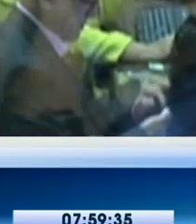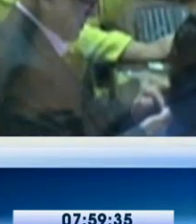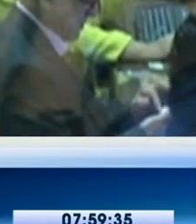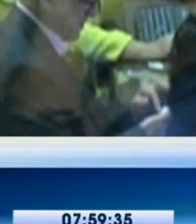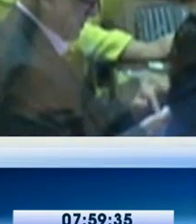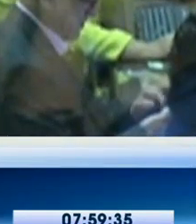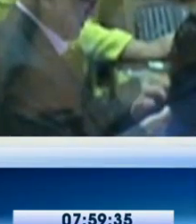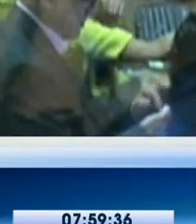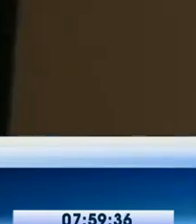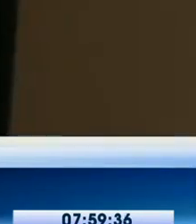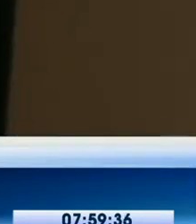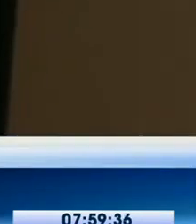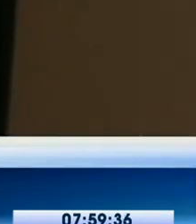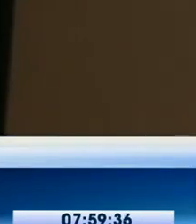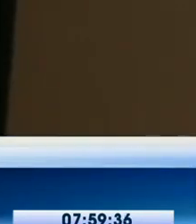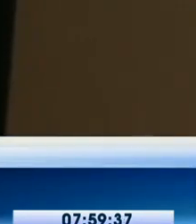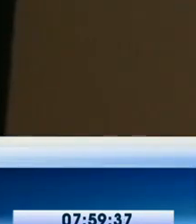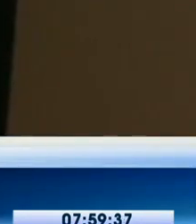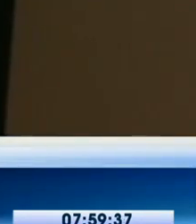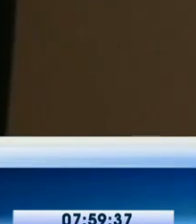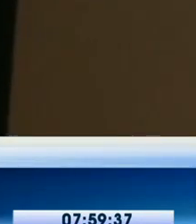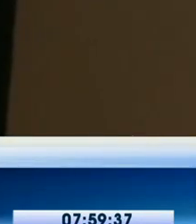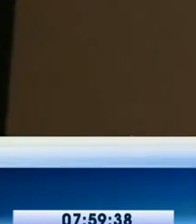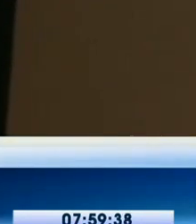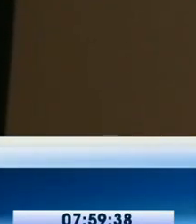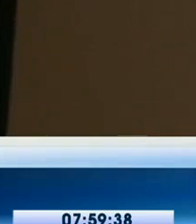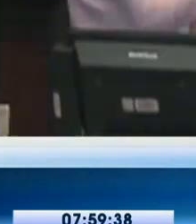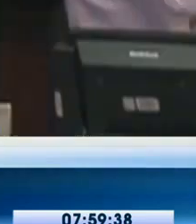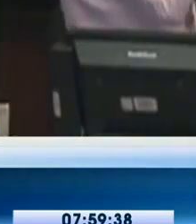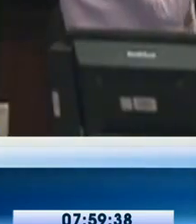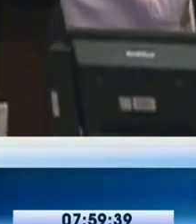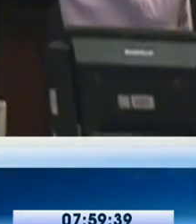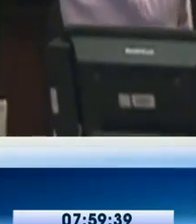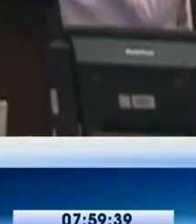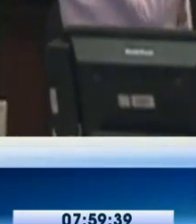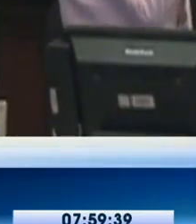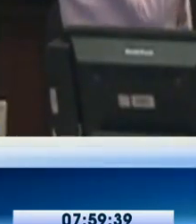nueva Asamblea Nacional, informó Jorge Escobar.